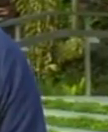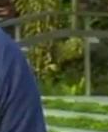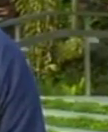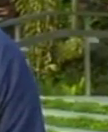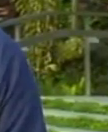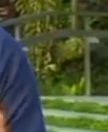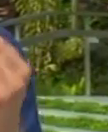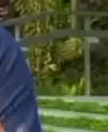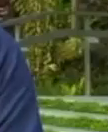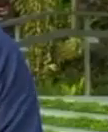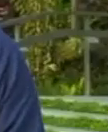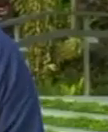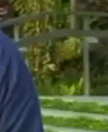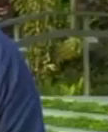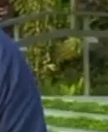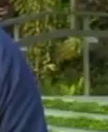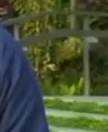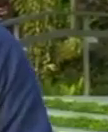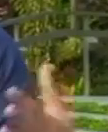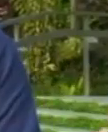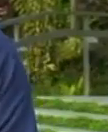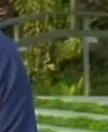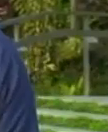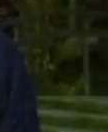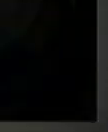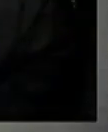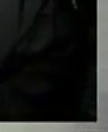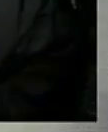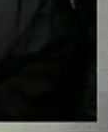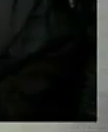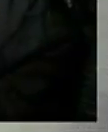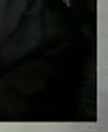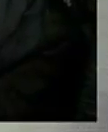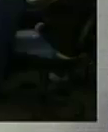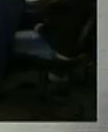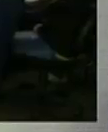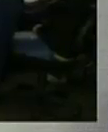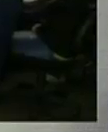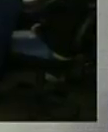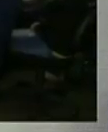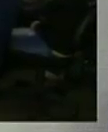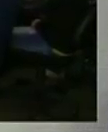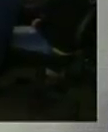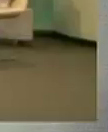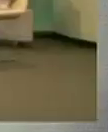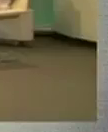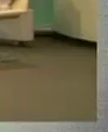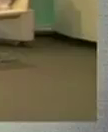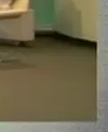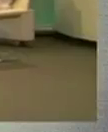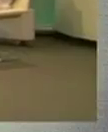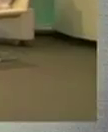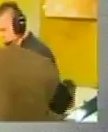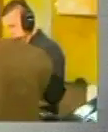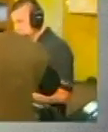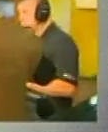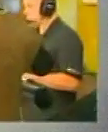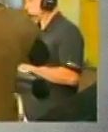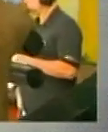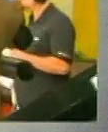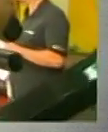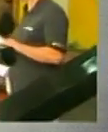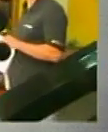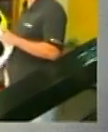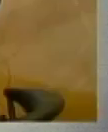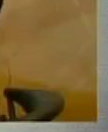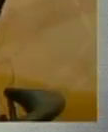participar. Y pues ahí está esa posibilidad que les da el canal. En esta ocasión, la reflexión que hace el comité está motivada por un comentario